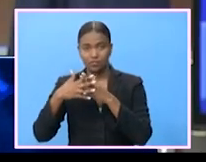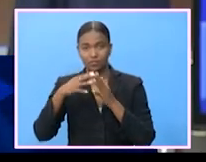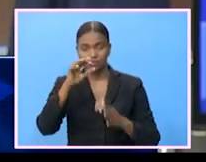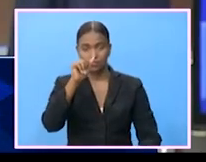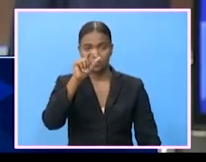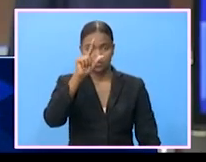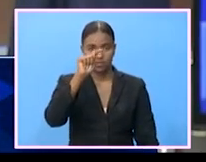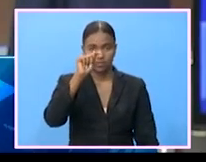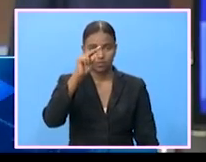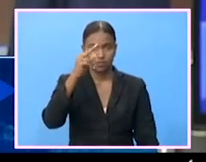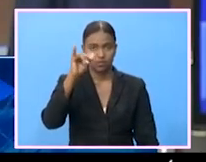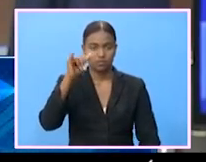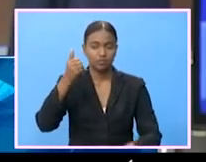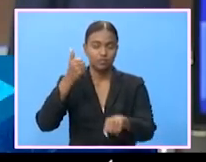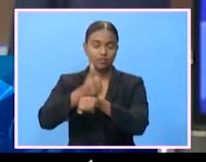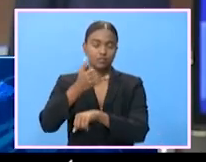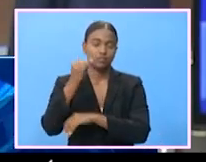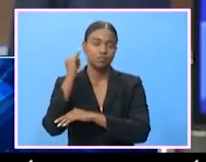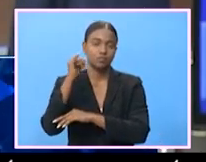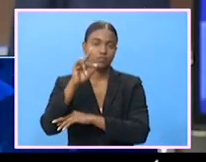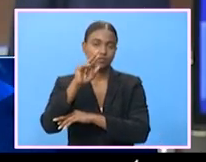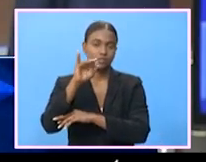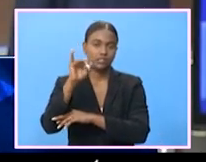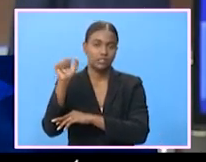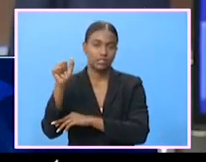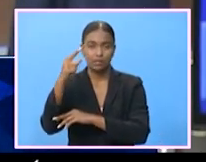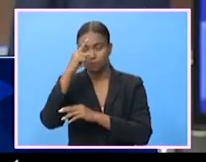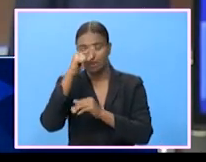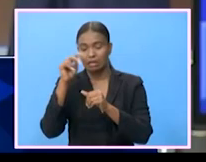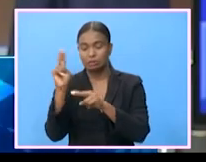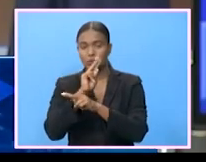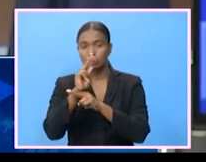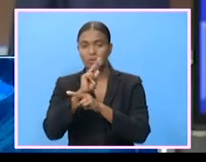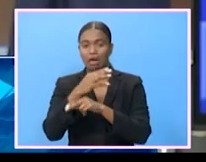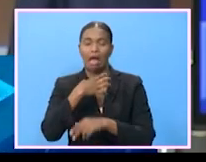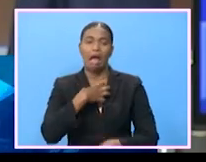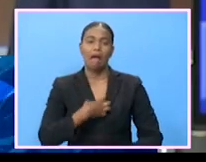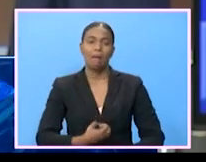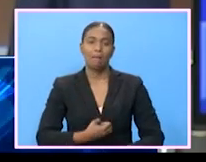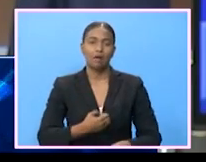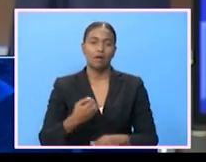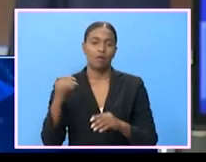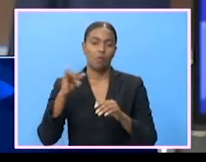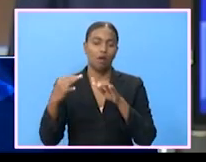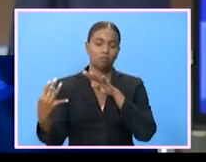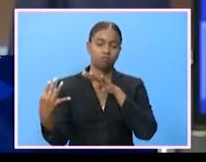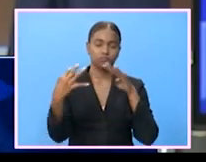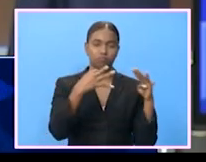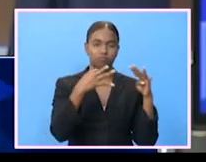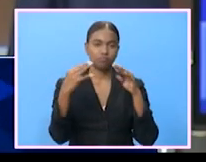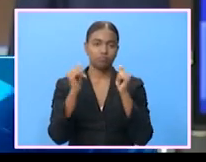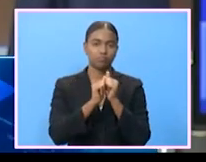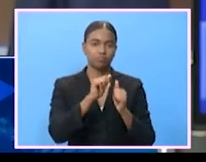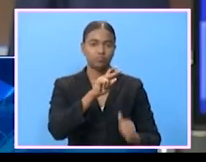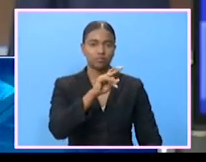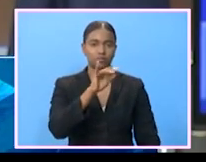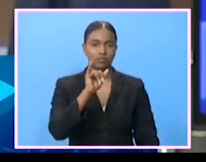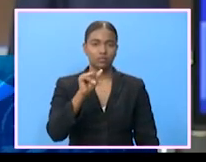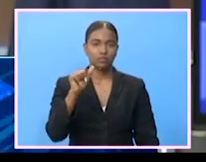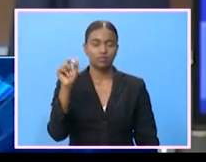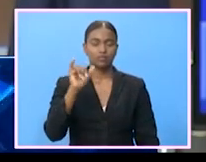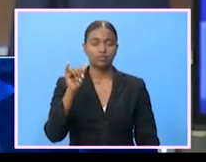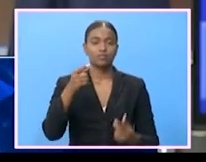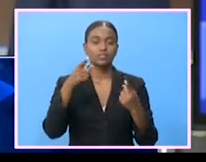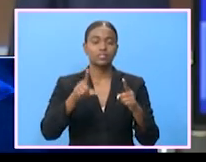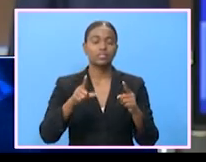Blinken, acusó este jueves a Rusia de estar usando el hambre como un arma de guerra contra Ucrania y de poner